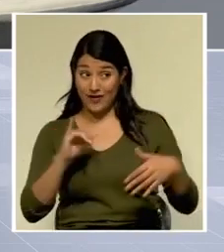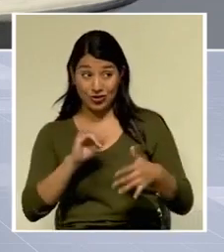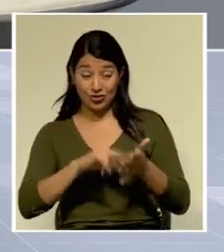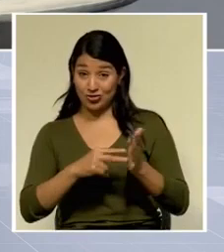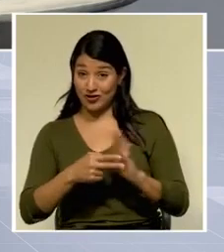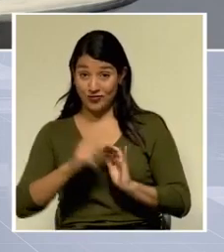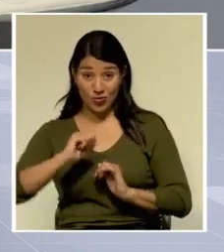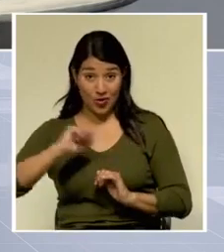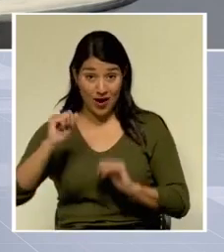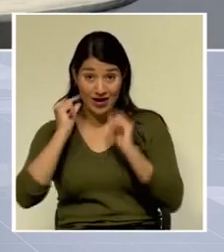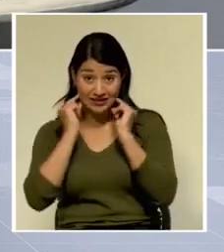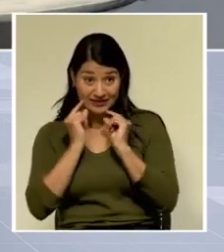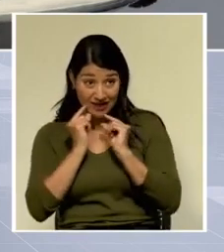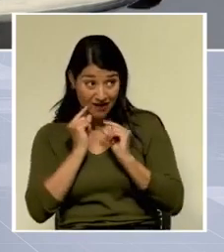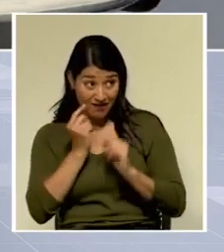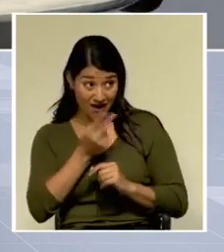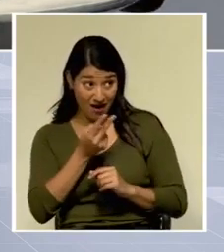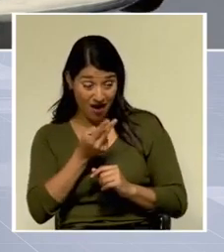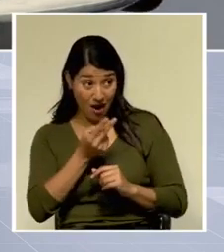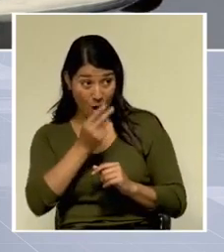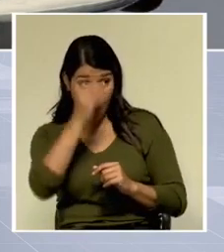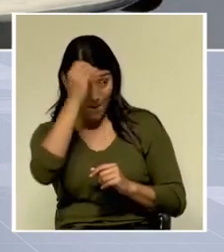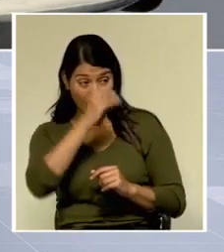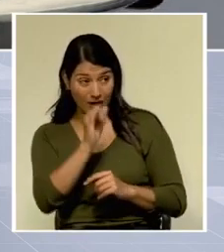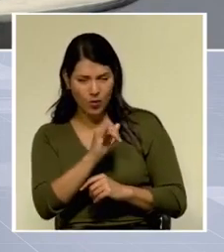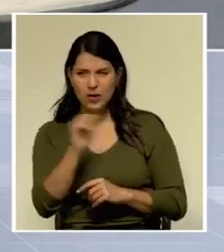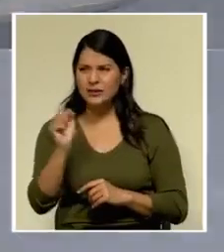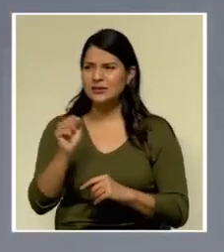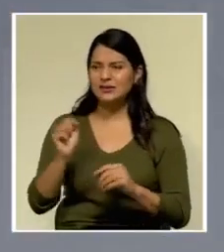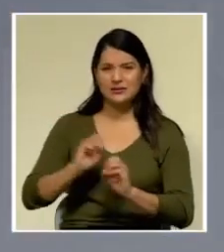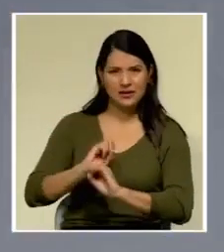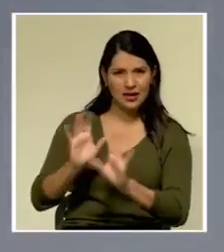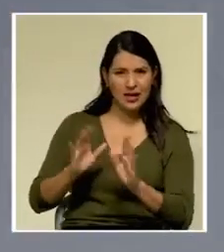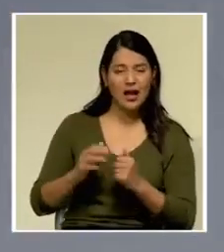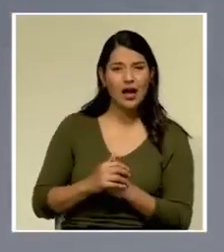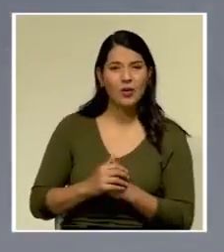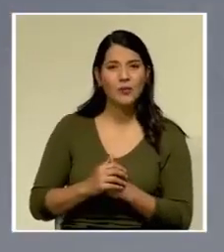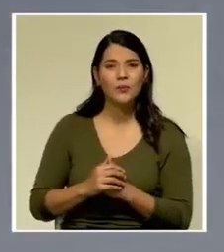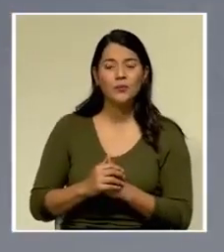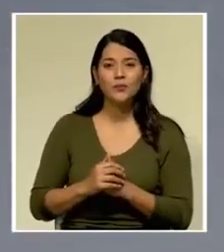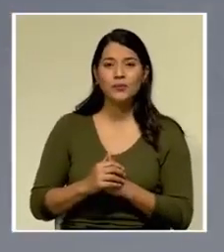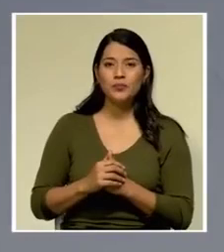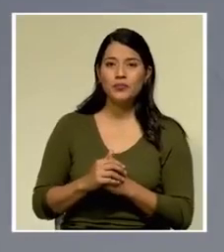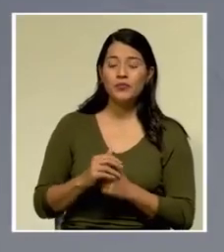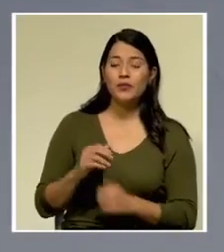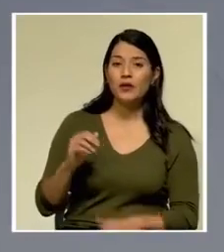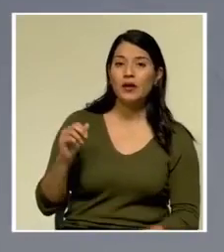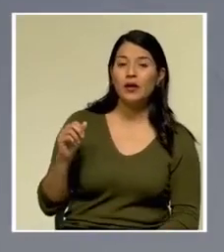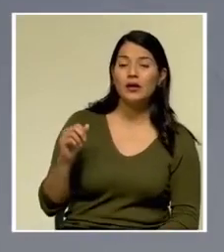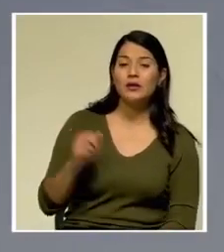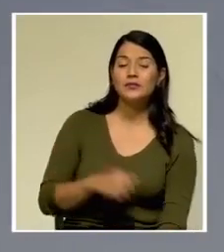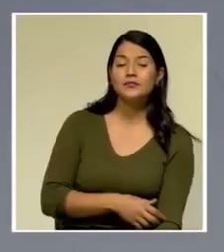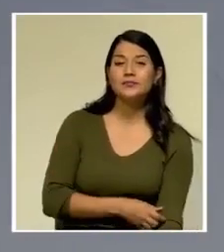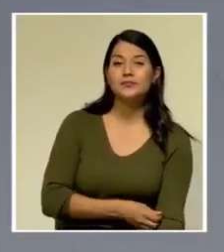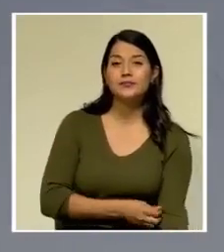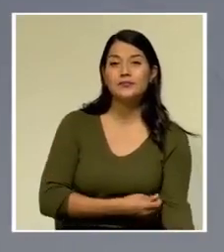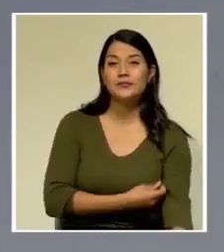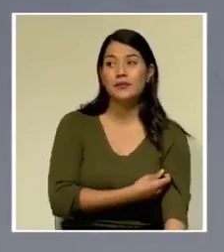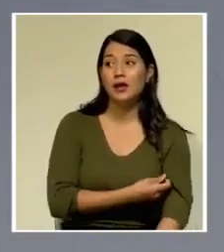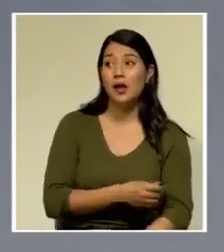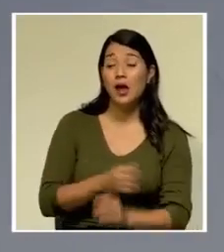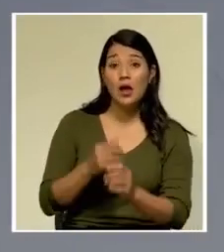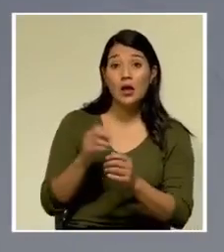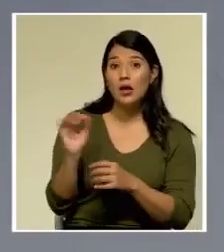alguna manera. Claro que sí, o sea, tanto quien hoy encabeza la mayoría de las